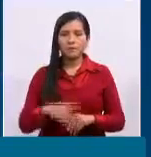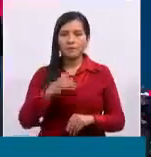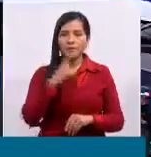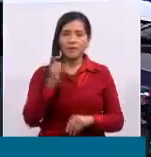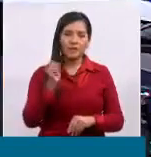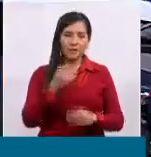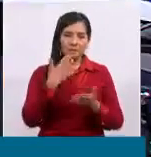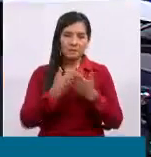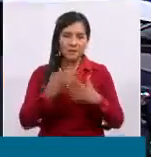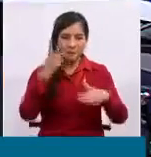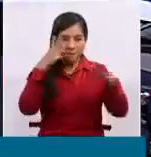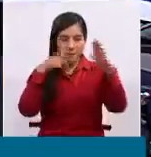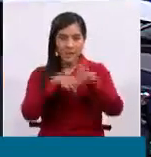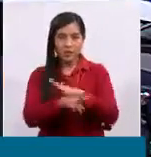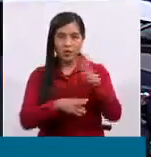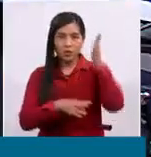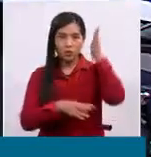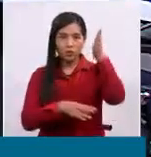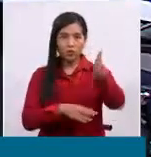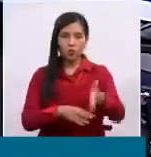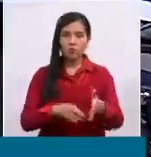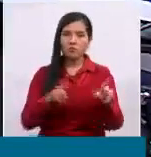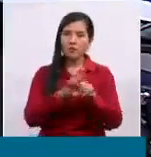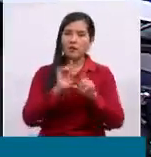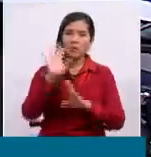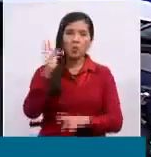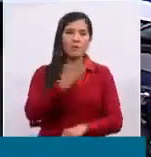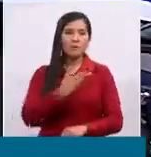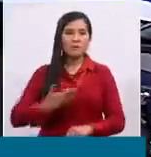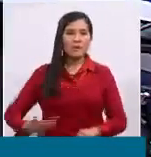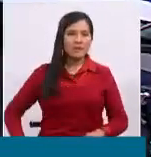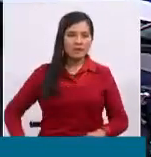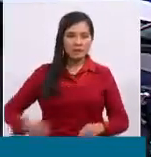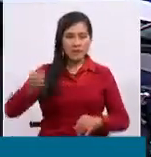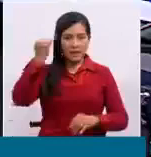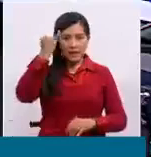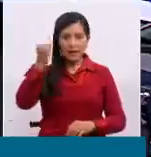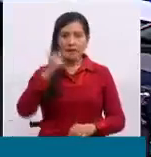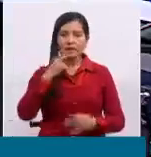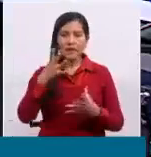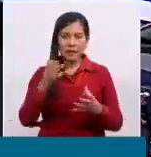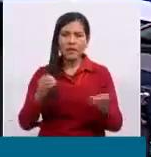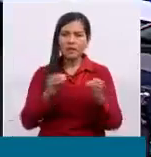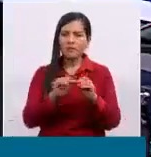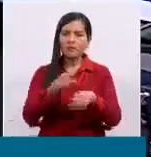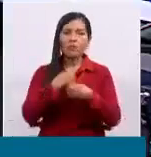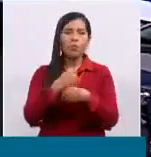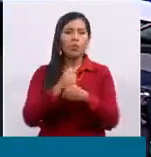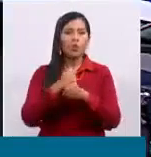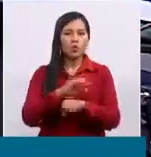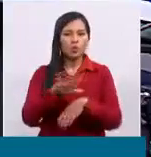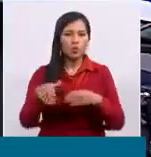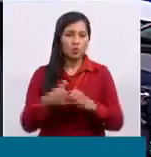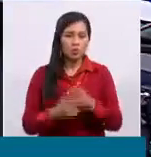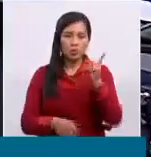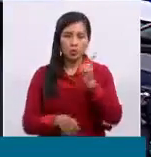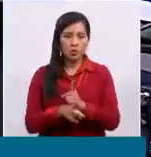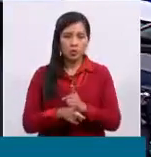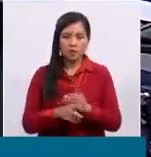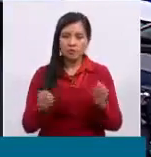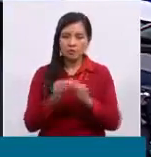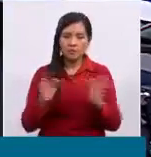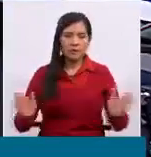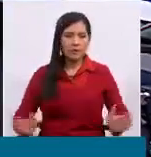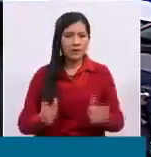visión, indudablemente, desde el presidente, de tomar en cuenta la productividad e incentivar